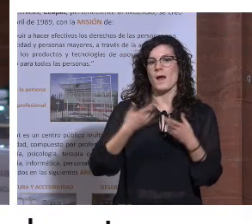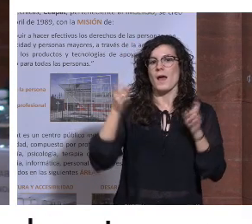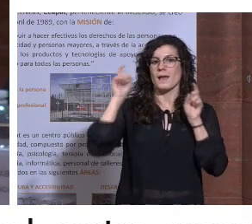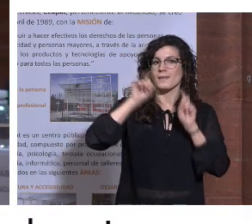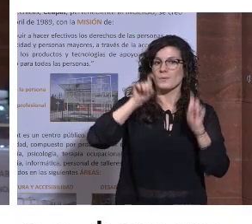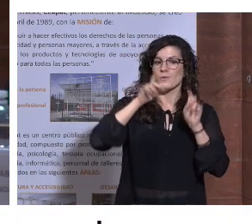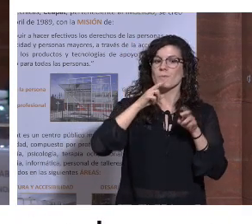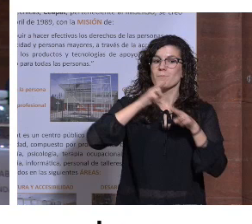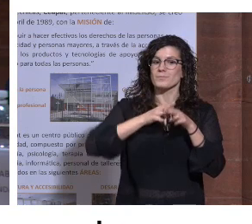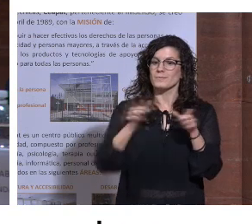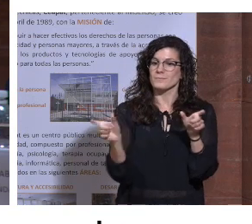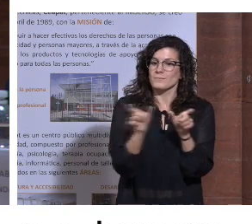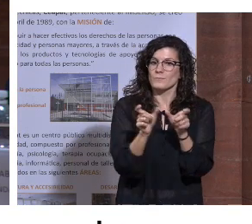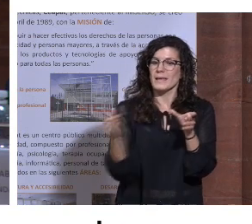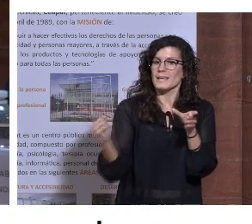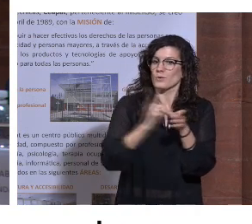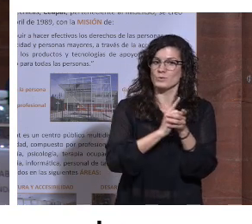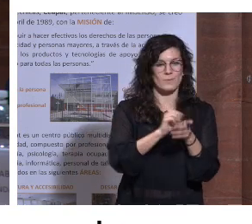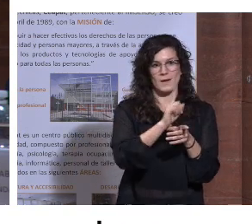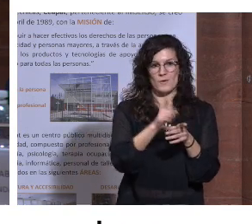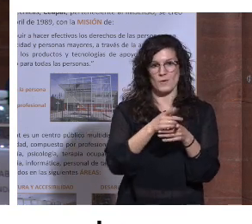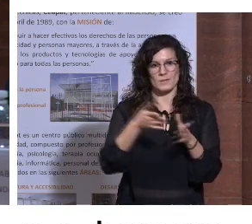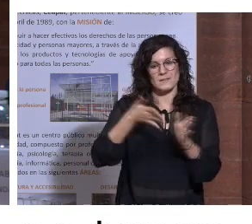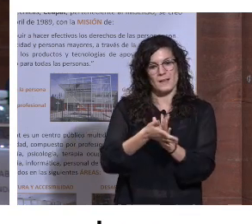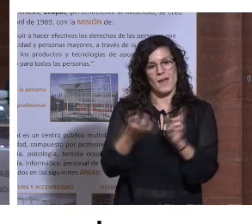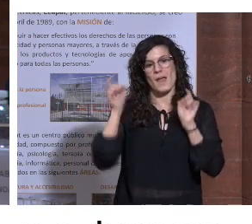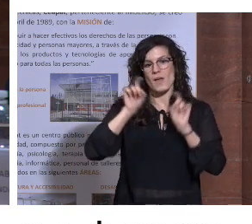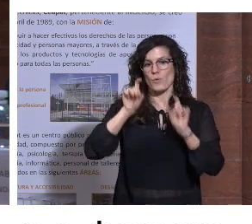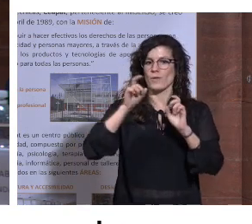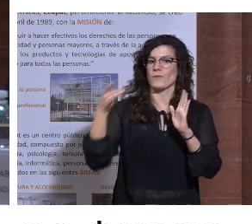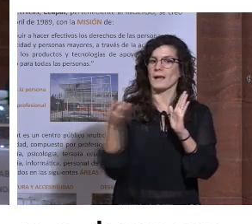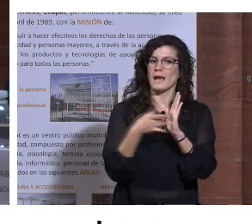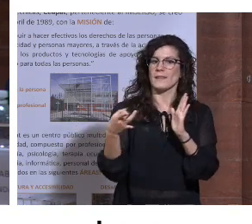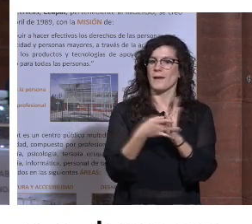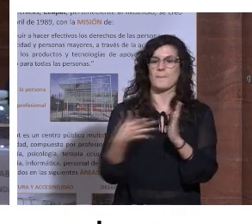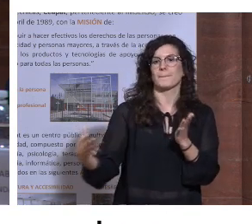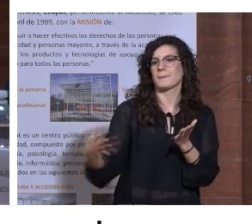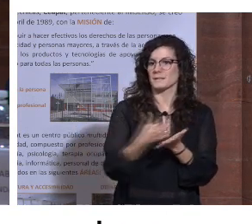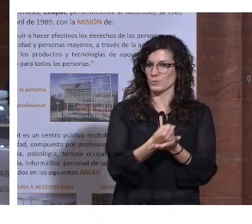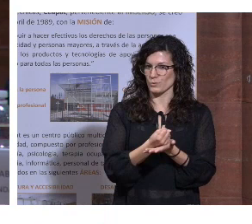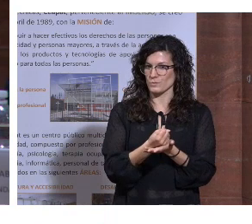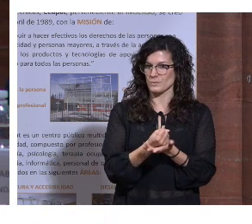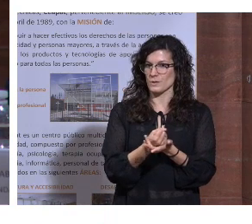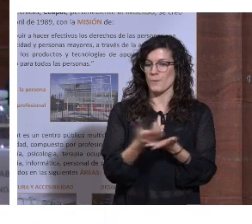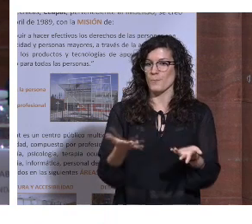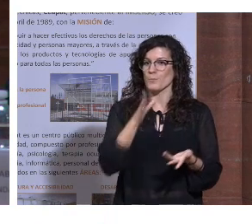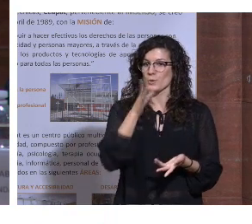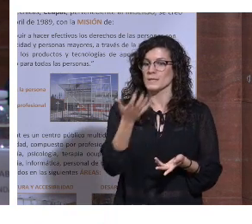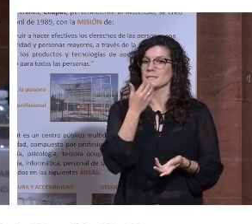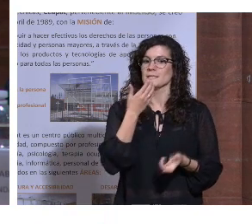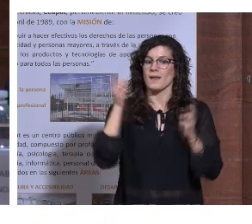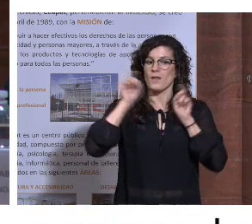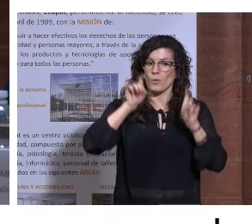sea inclusiva, que sea educación de calidad para todos, porque la educación, si es buena